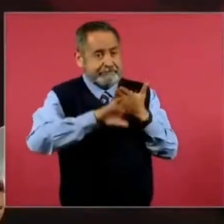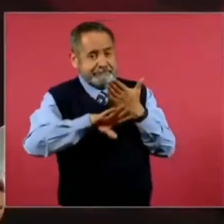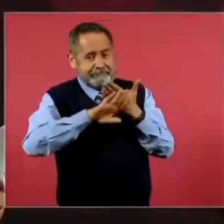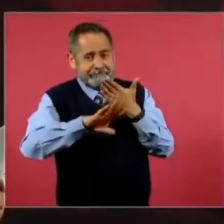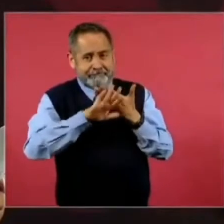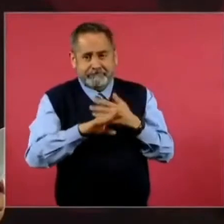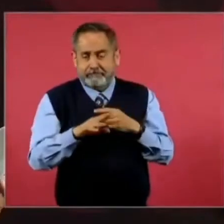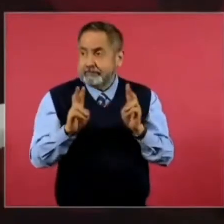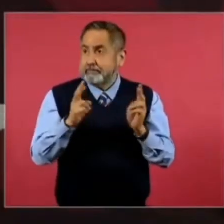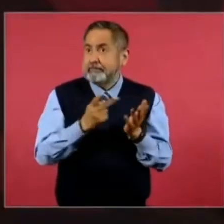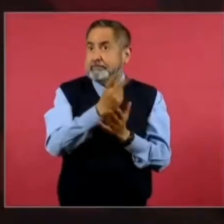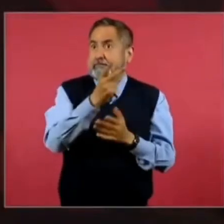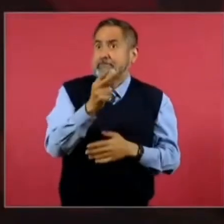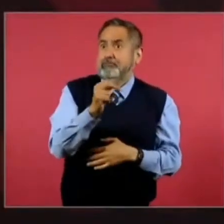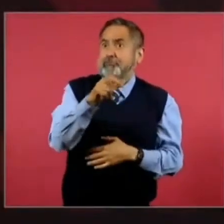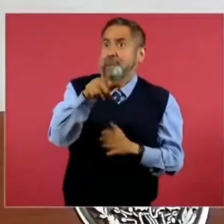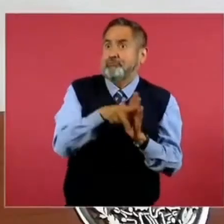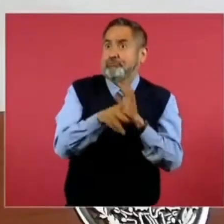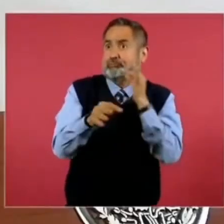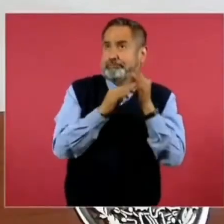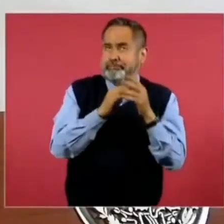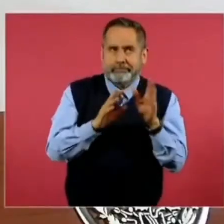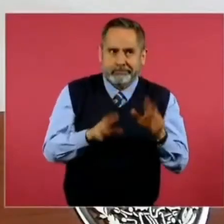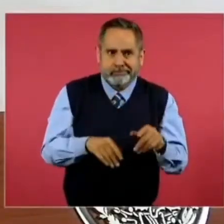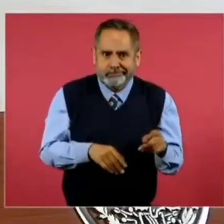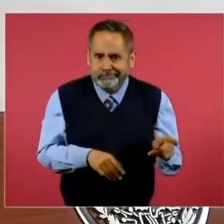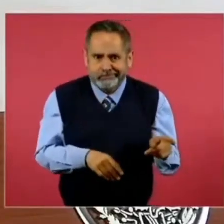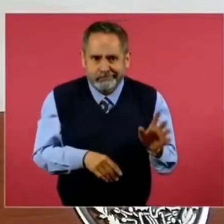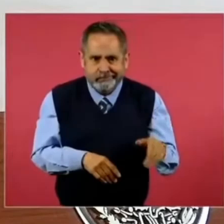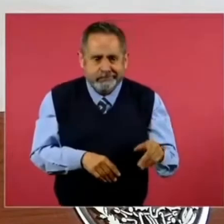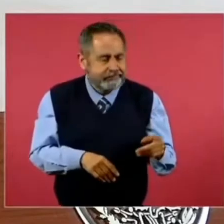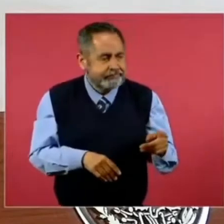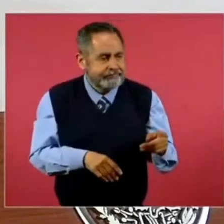Premio Nobel de Periodismo,